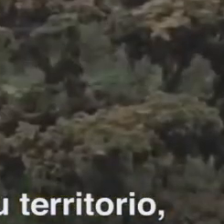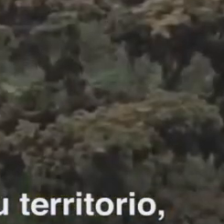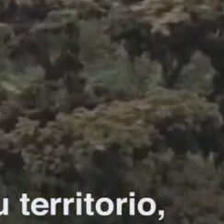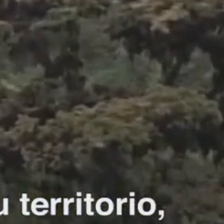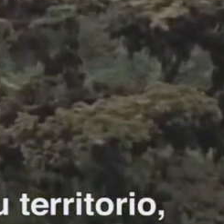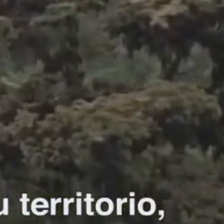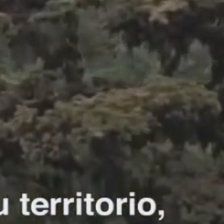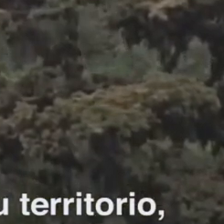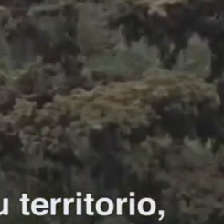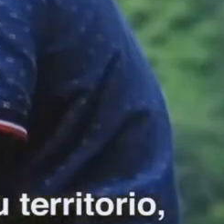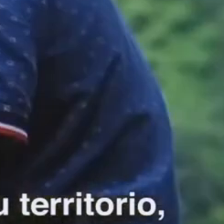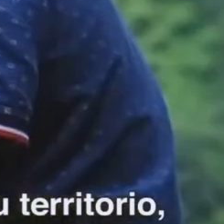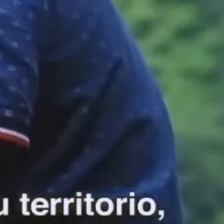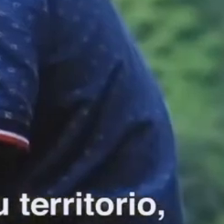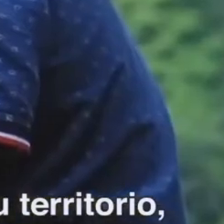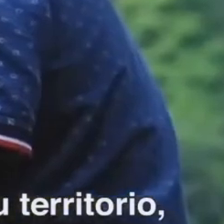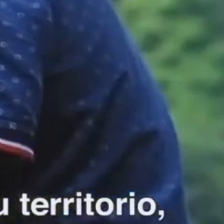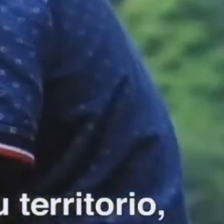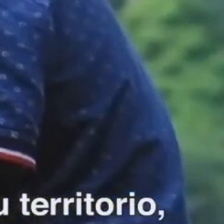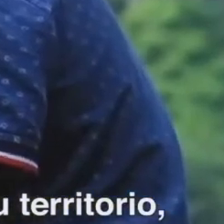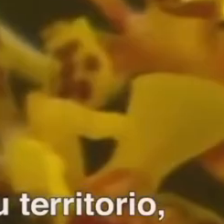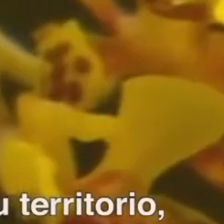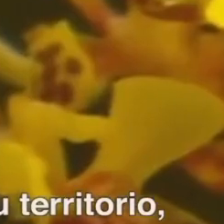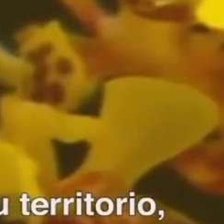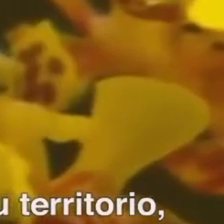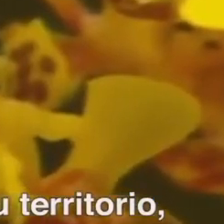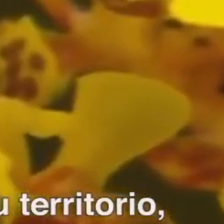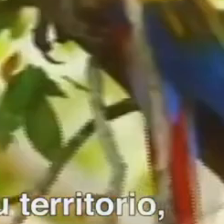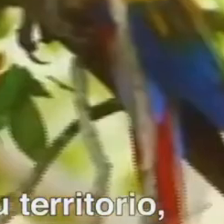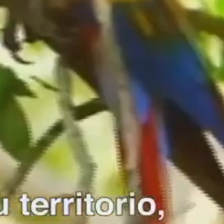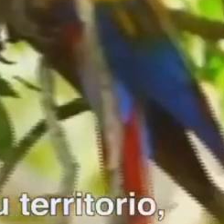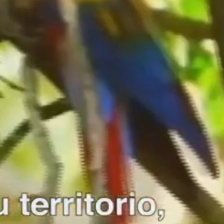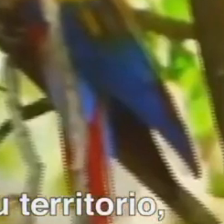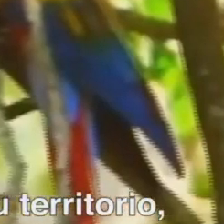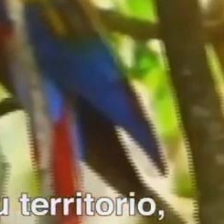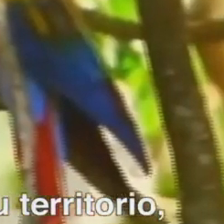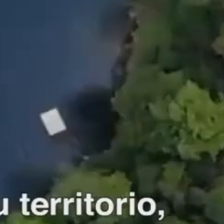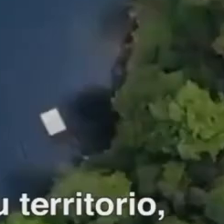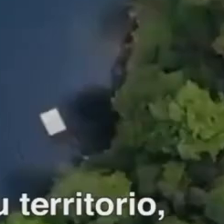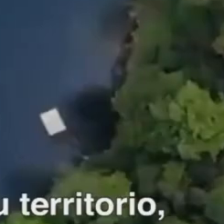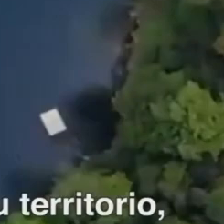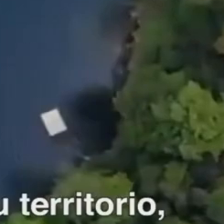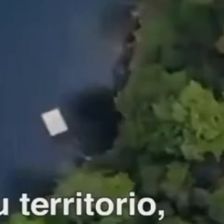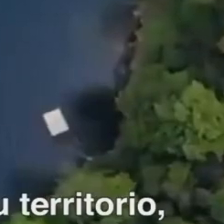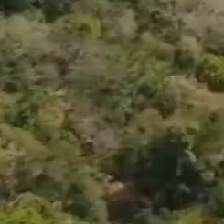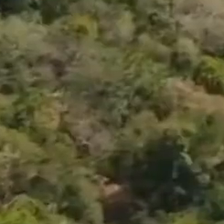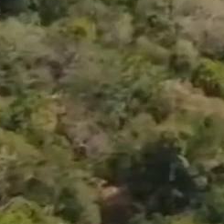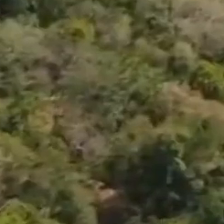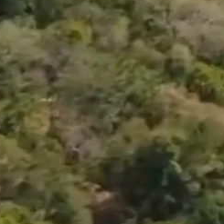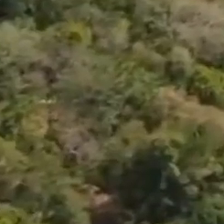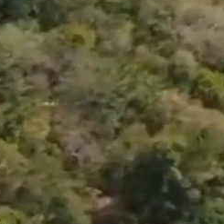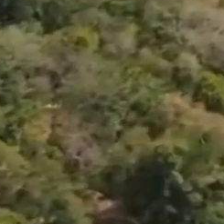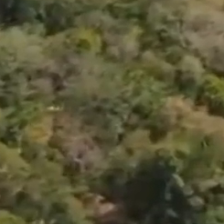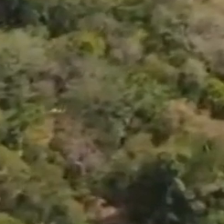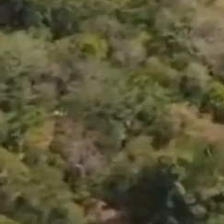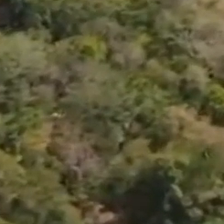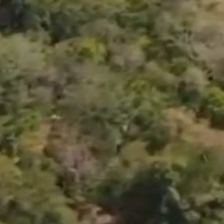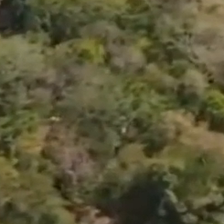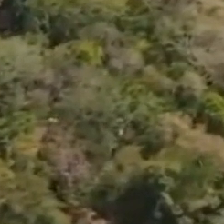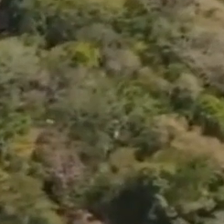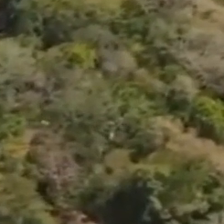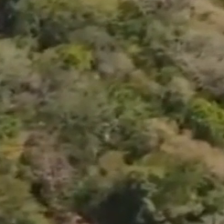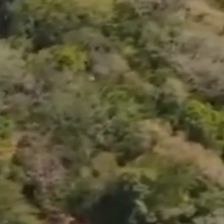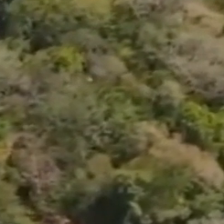y el cuidado de su territorio, su espacio de vida, de la flora, la fauna, el agua. En